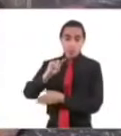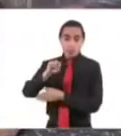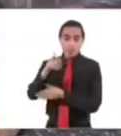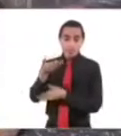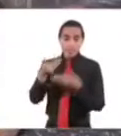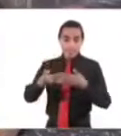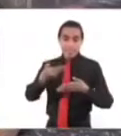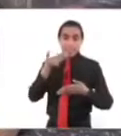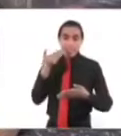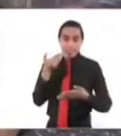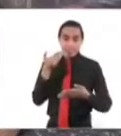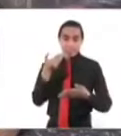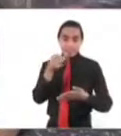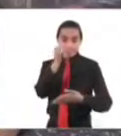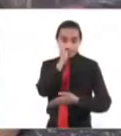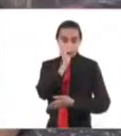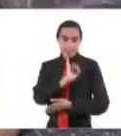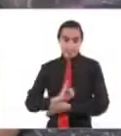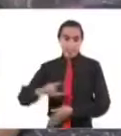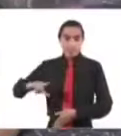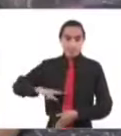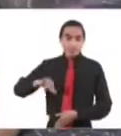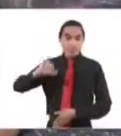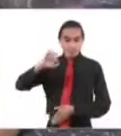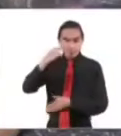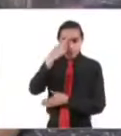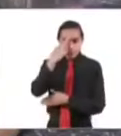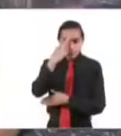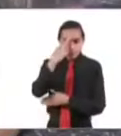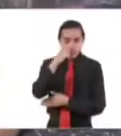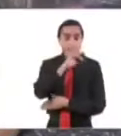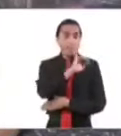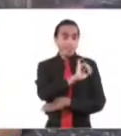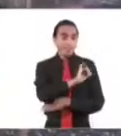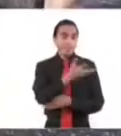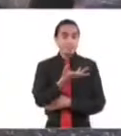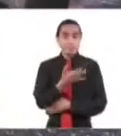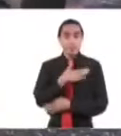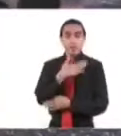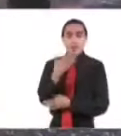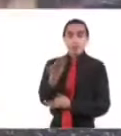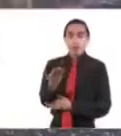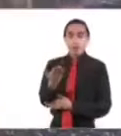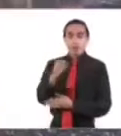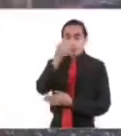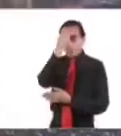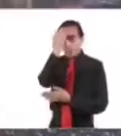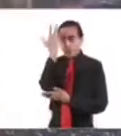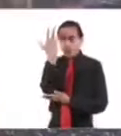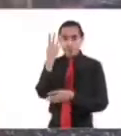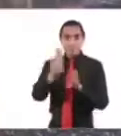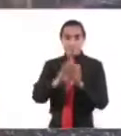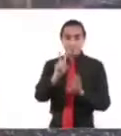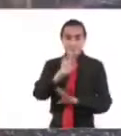gobierno. ¿Sí se acuerdan? Ahora sí que, ¿cómo olvidarlo?